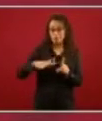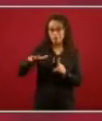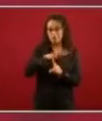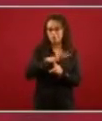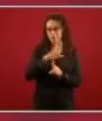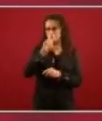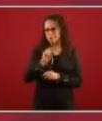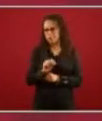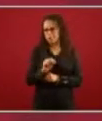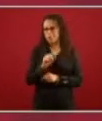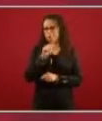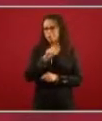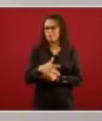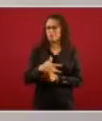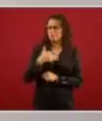sino que es un malestar